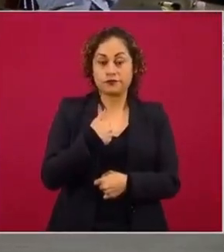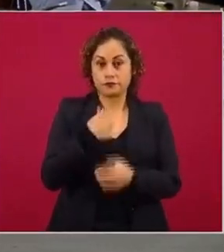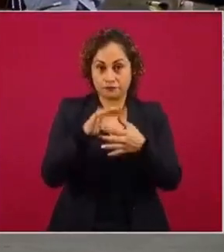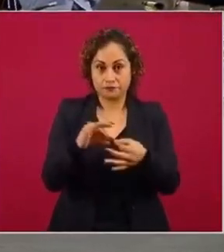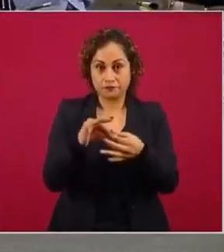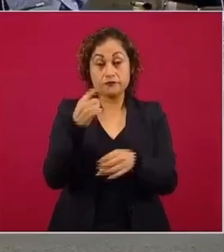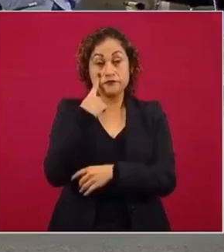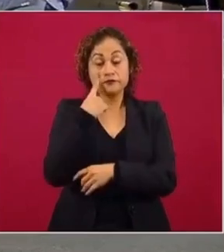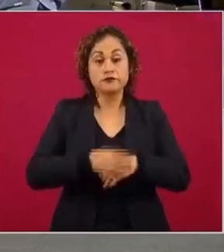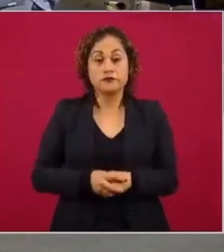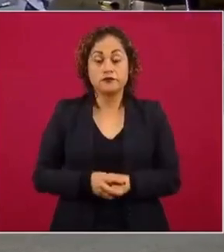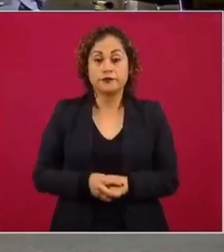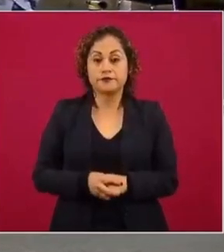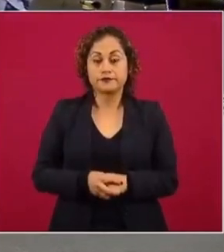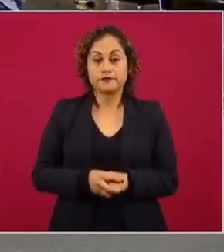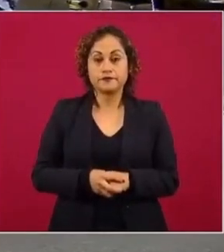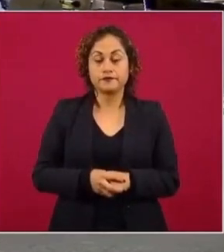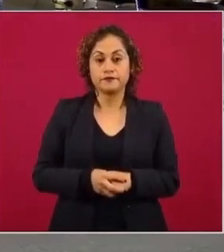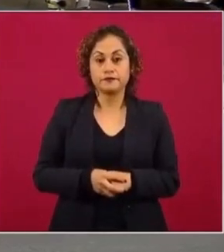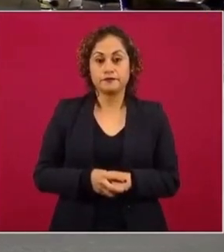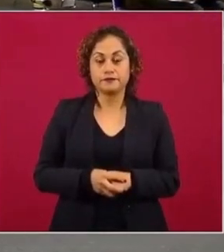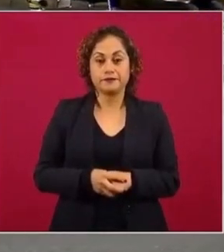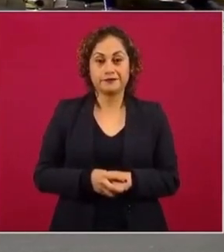pues, estar